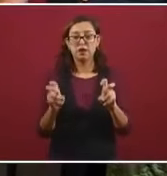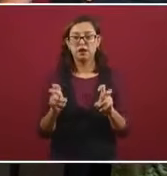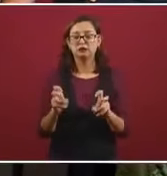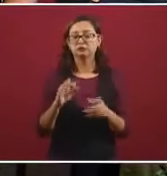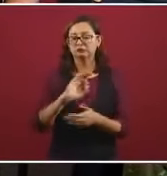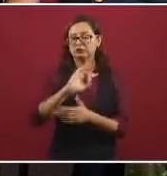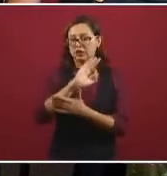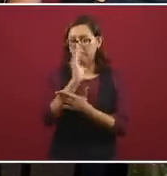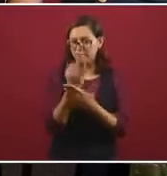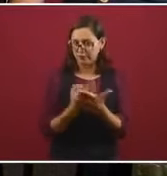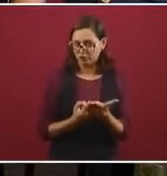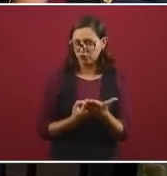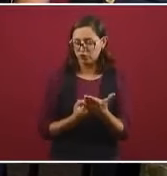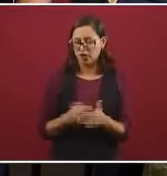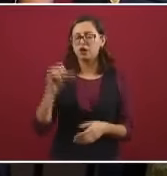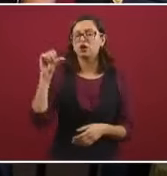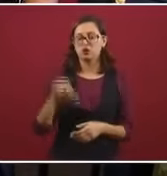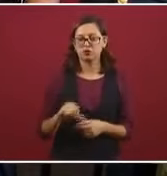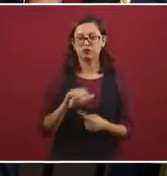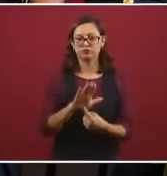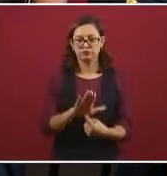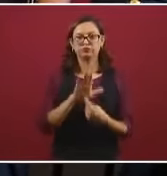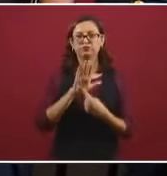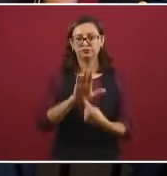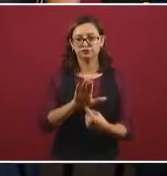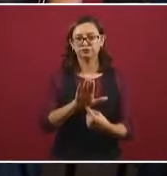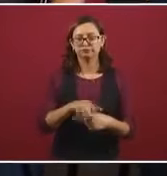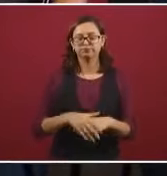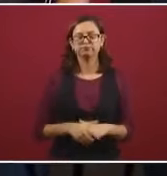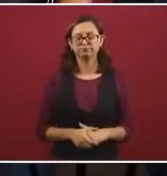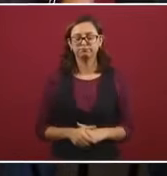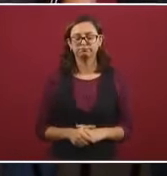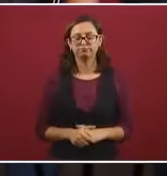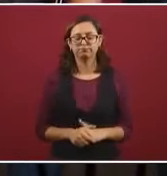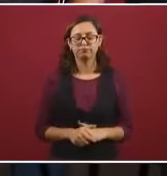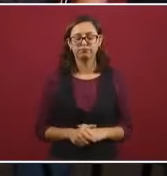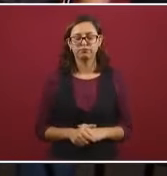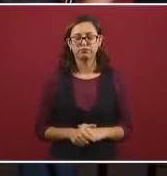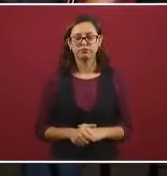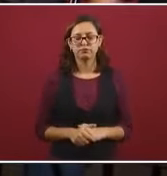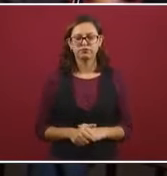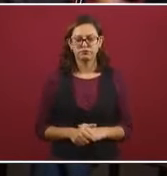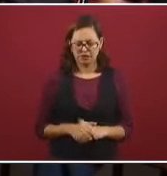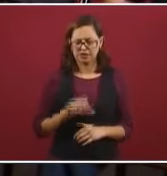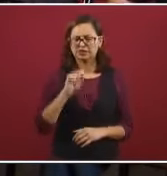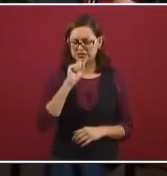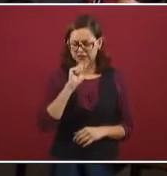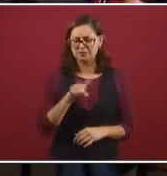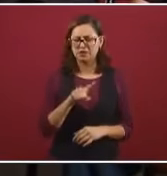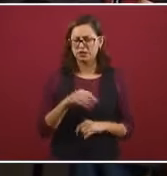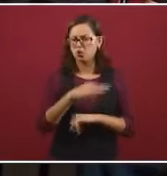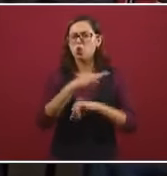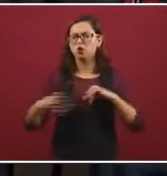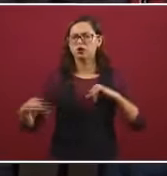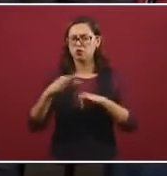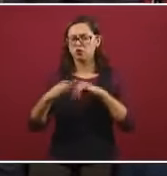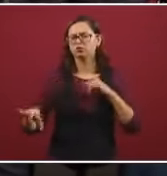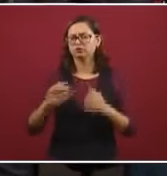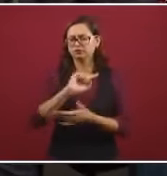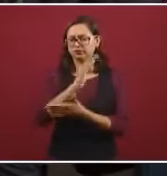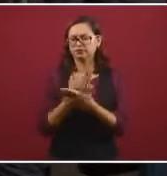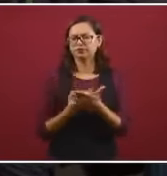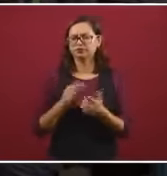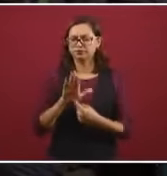que les dije que hoy íbamos a presentar. Lo vamos a ver al final